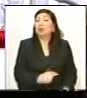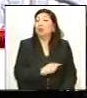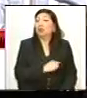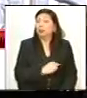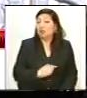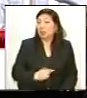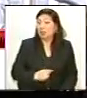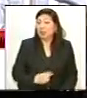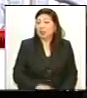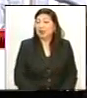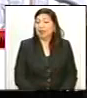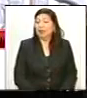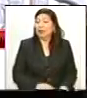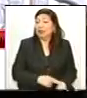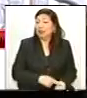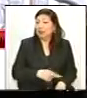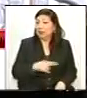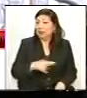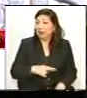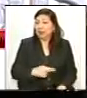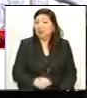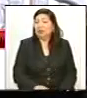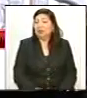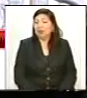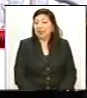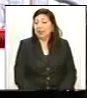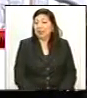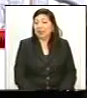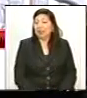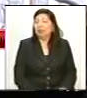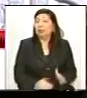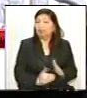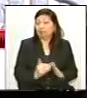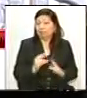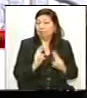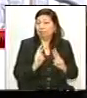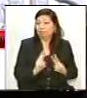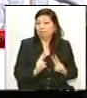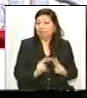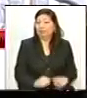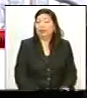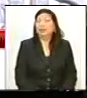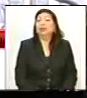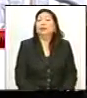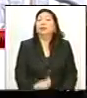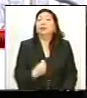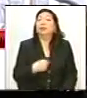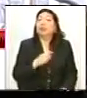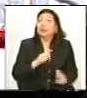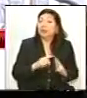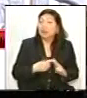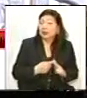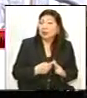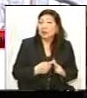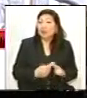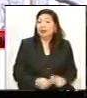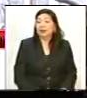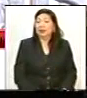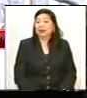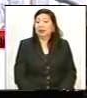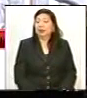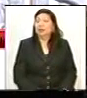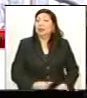gobierno regional, pues, levante las observaciones. Nosotros recién estamos en